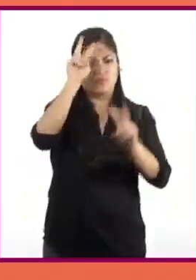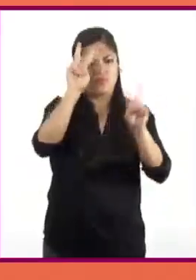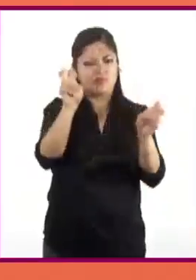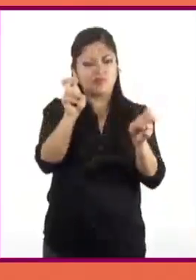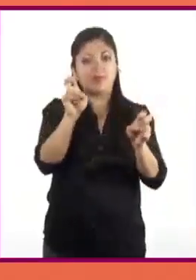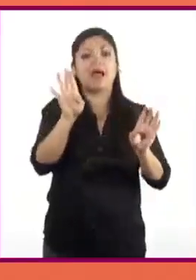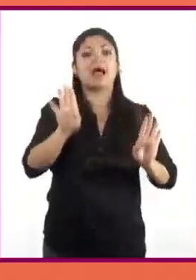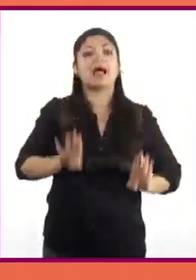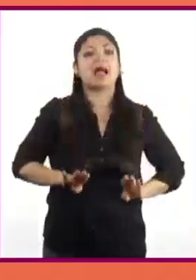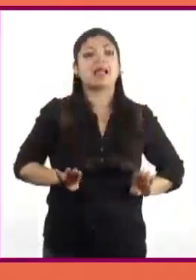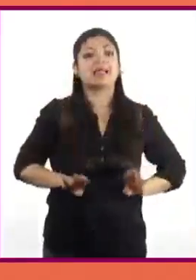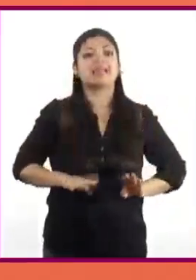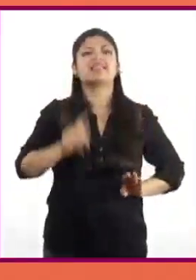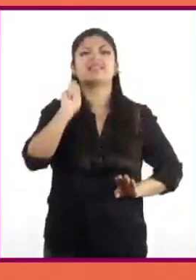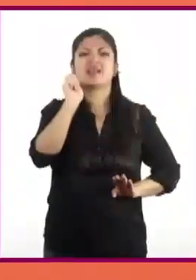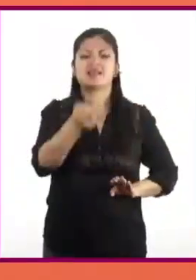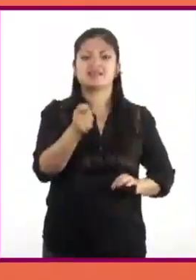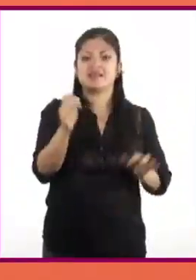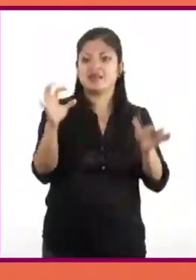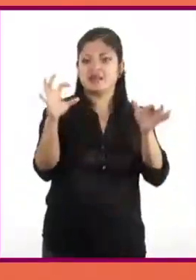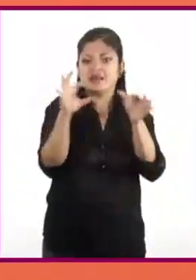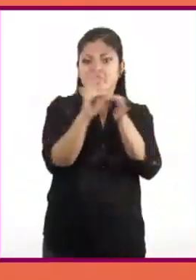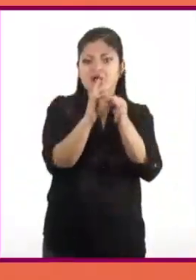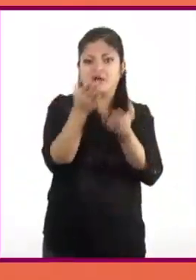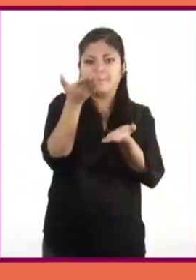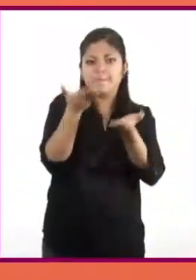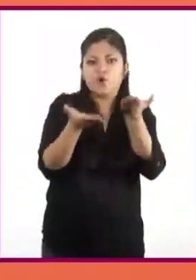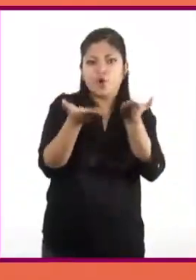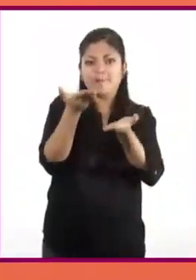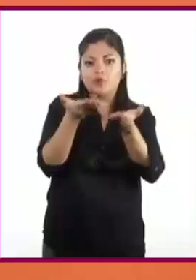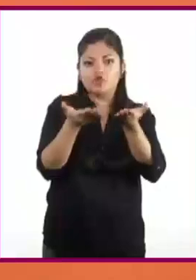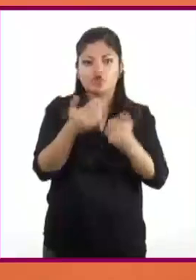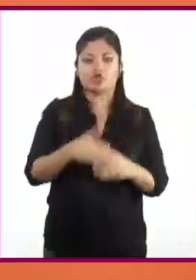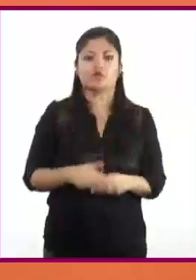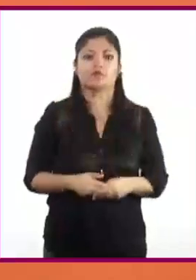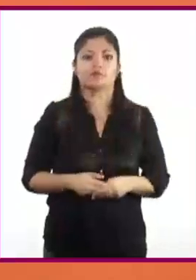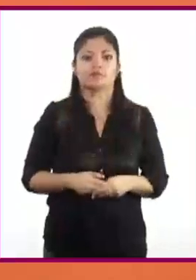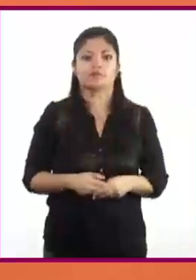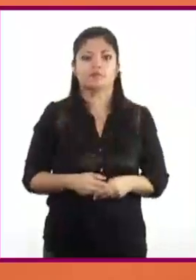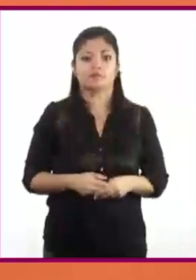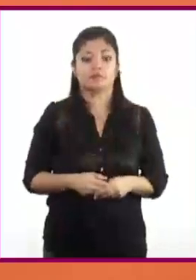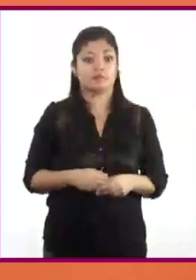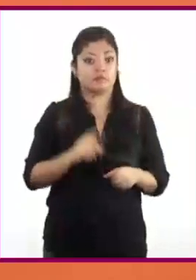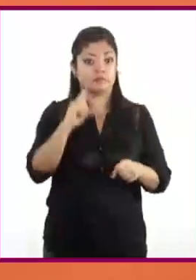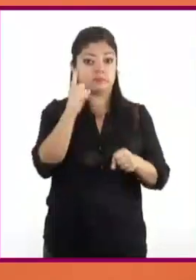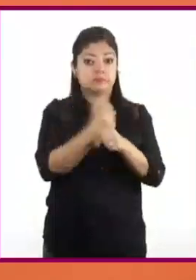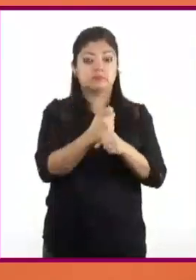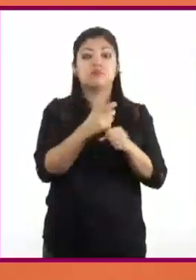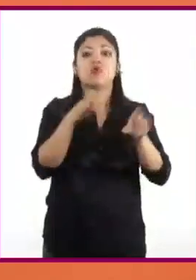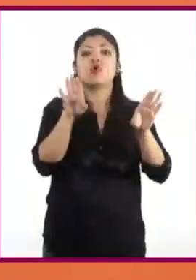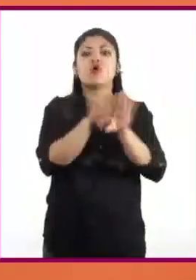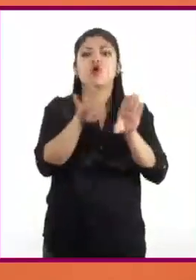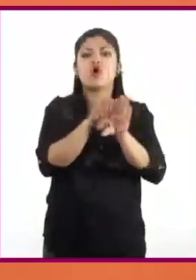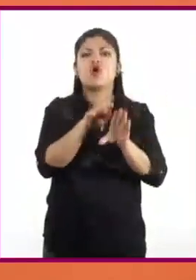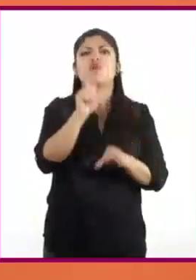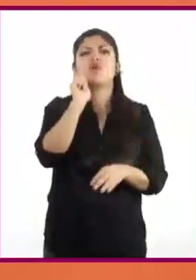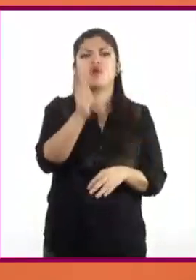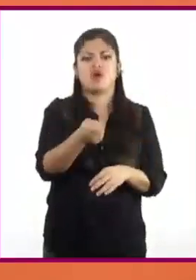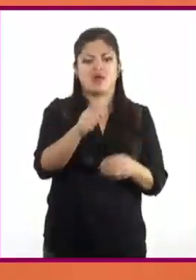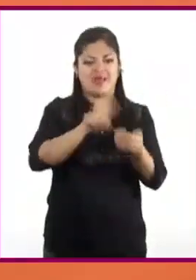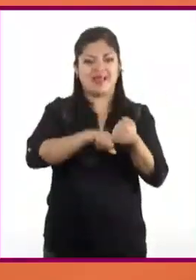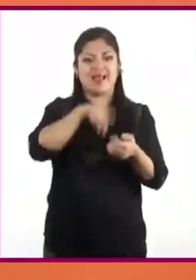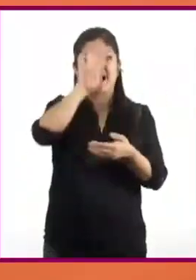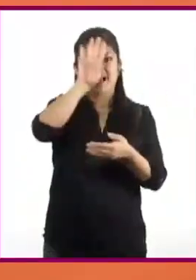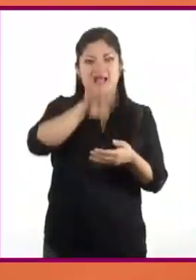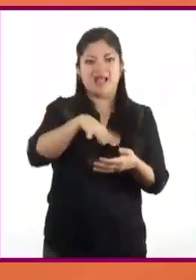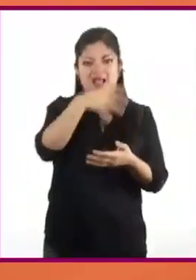las características de una relación proporcional. En particular, cómo son sus representaciones